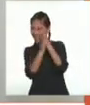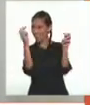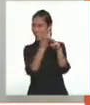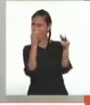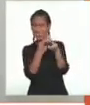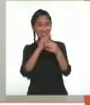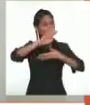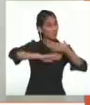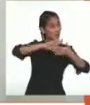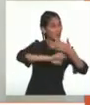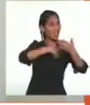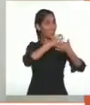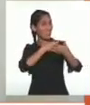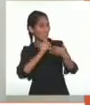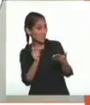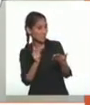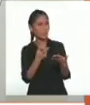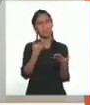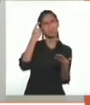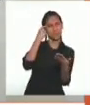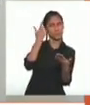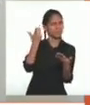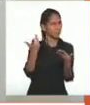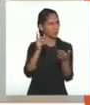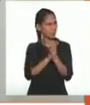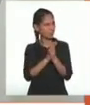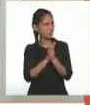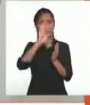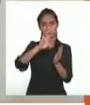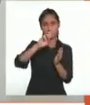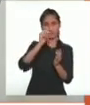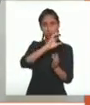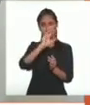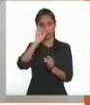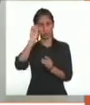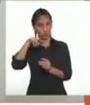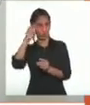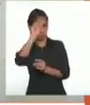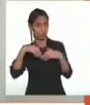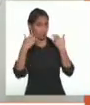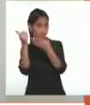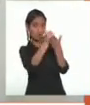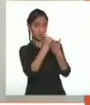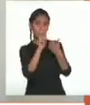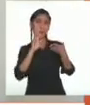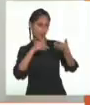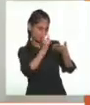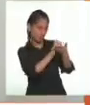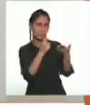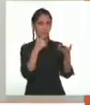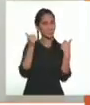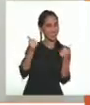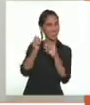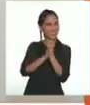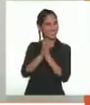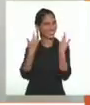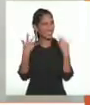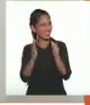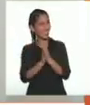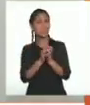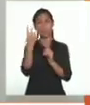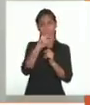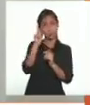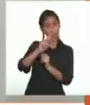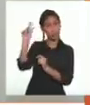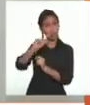matemática, papel y lápiz. Creo que las fracciones me podrían servir para resolver esta pregunta. ¡Ya está! En